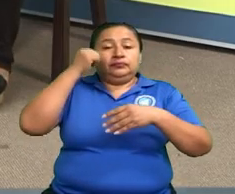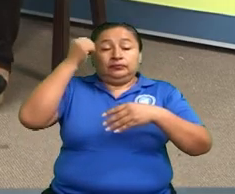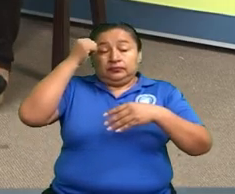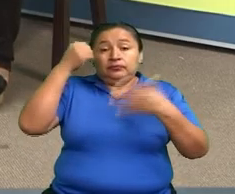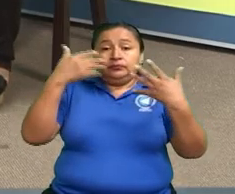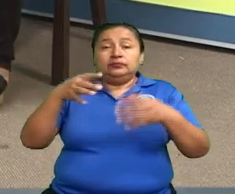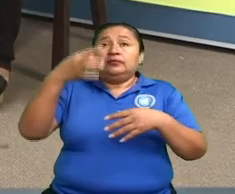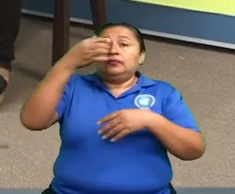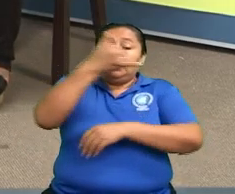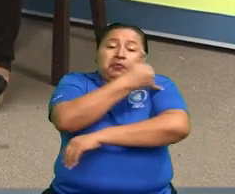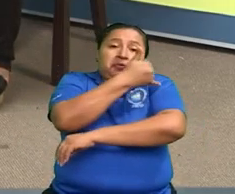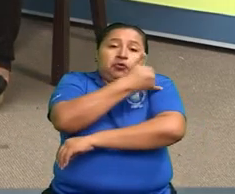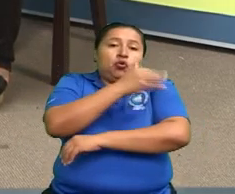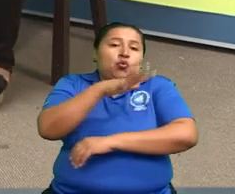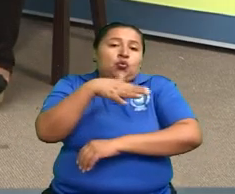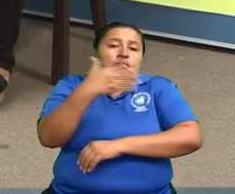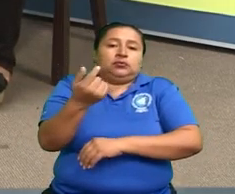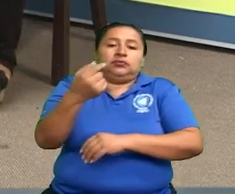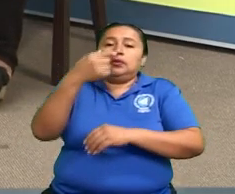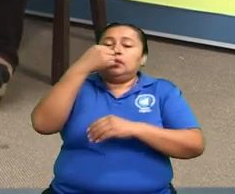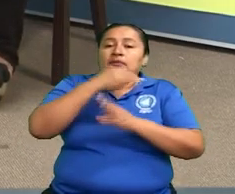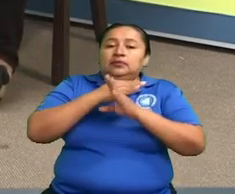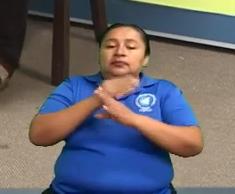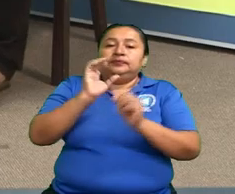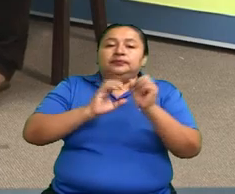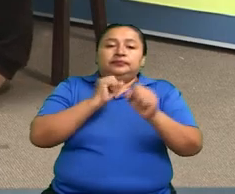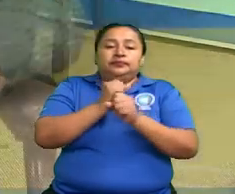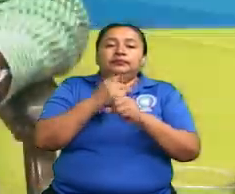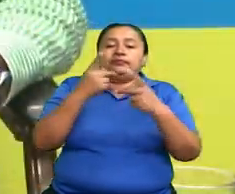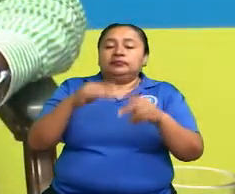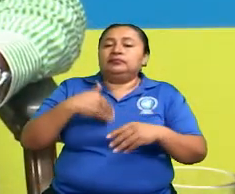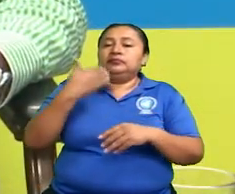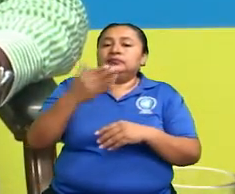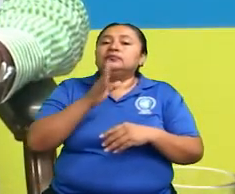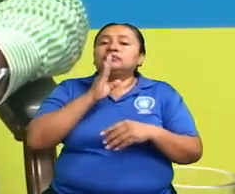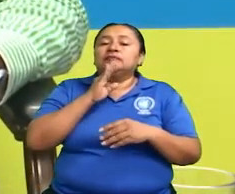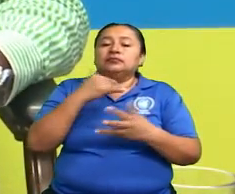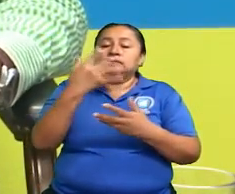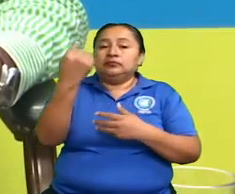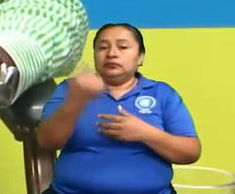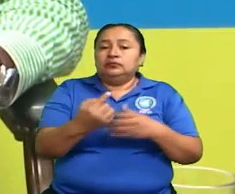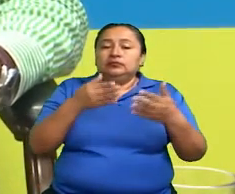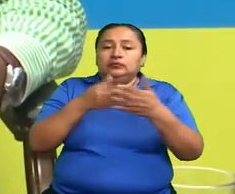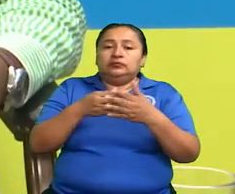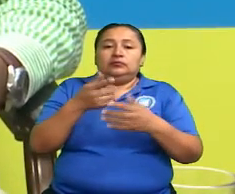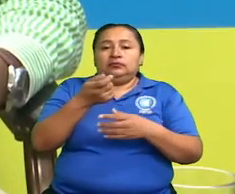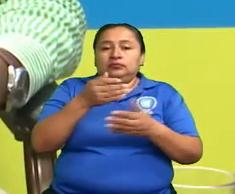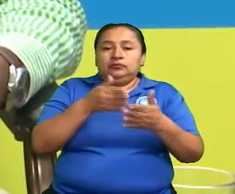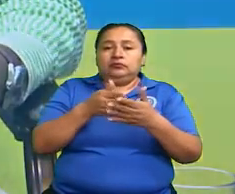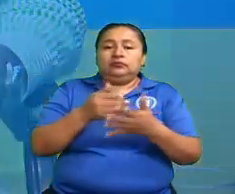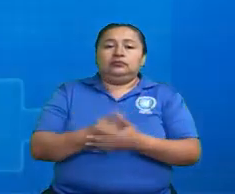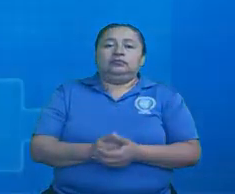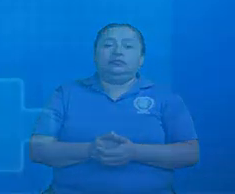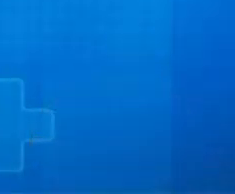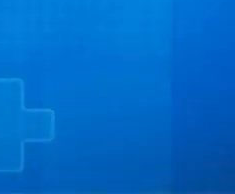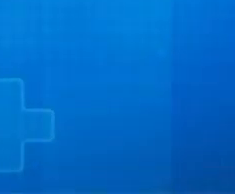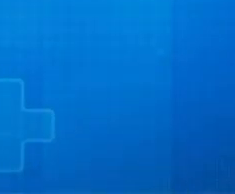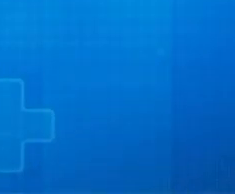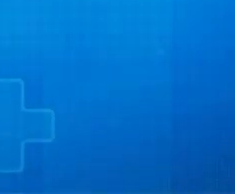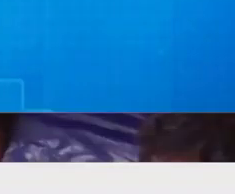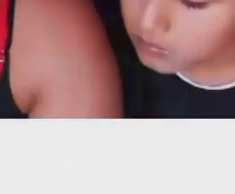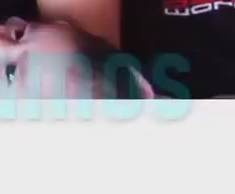ponemos la vacuna contra la influenza cada año. Pero de eso lo vamos a estar hablando cuando regresemos de la siguiente pausa.